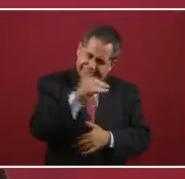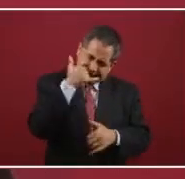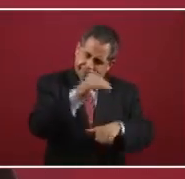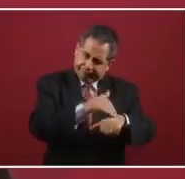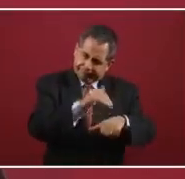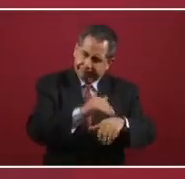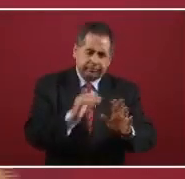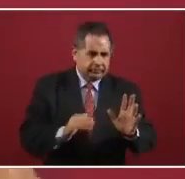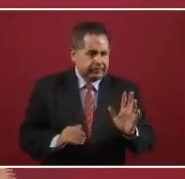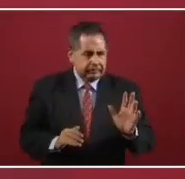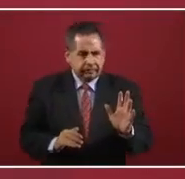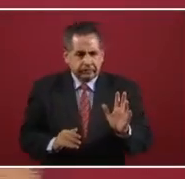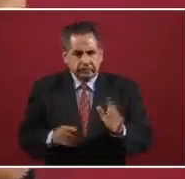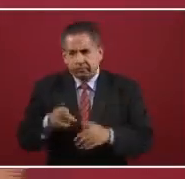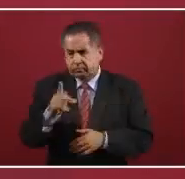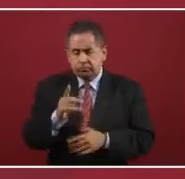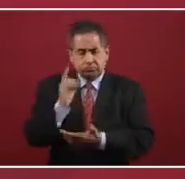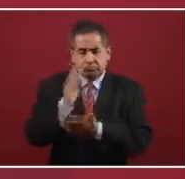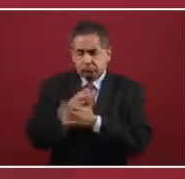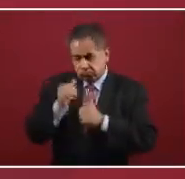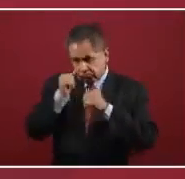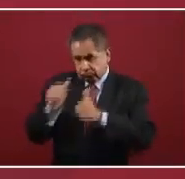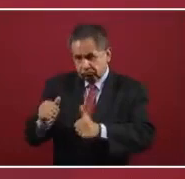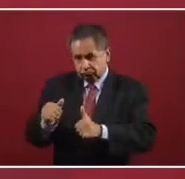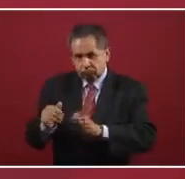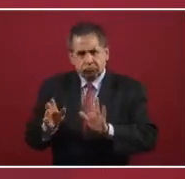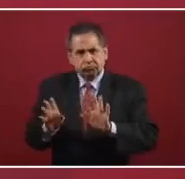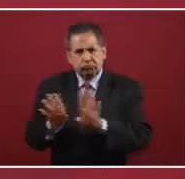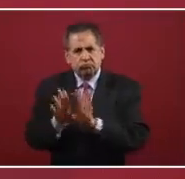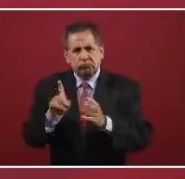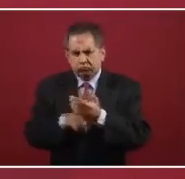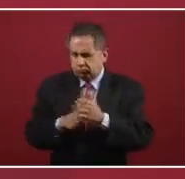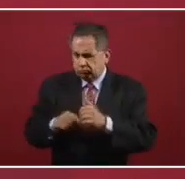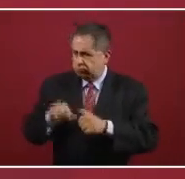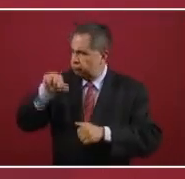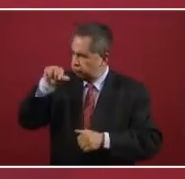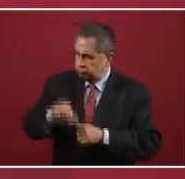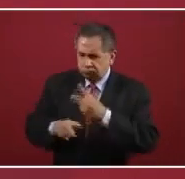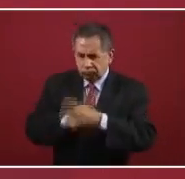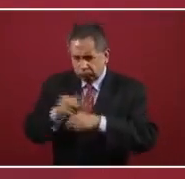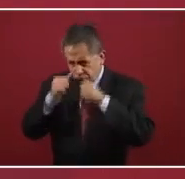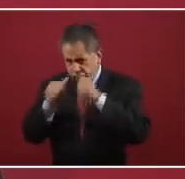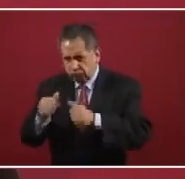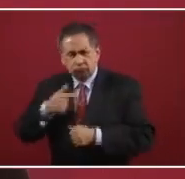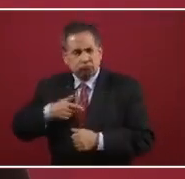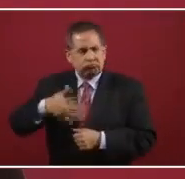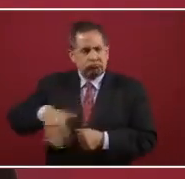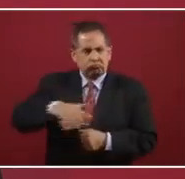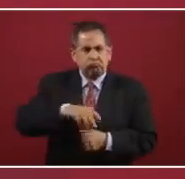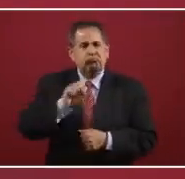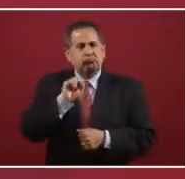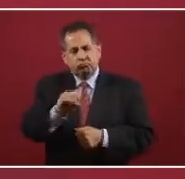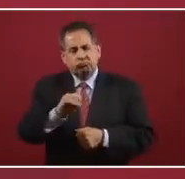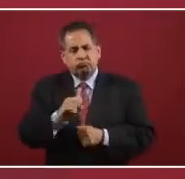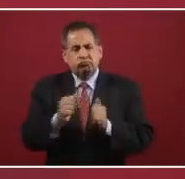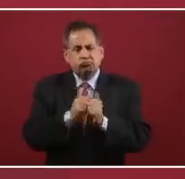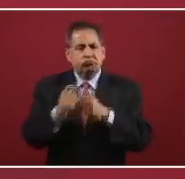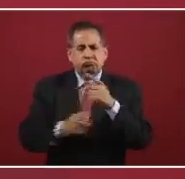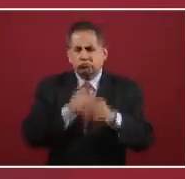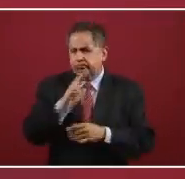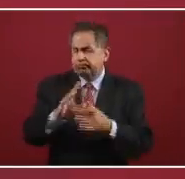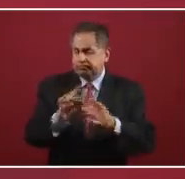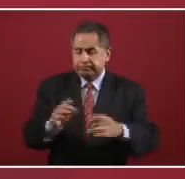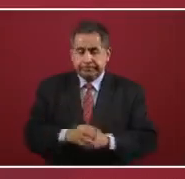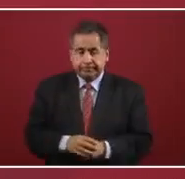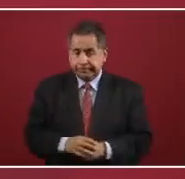todos. Pero casos particulares que se tengan, inmediatamente los atendemos, pero buscaremos la forma de que sí haya la respuesta. Quiero aclarar